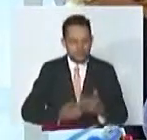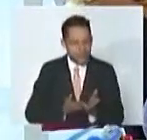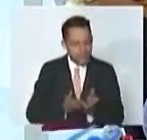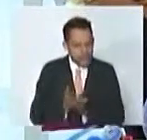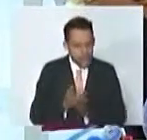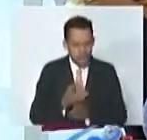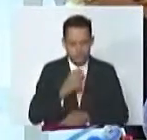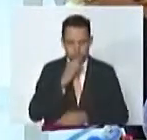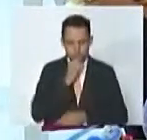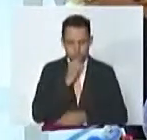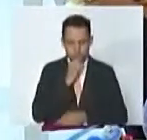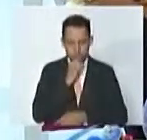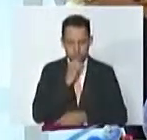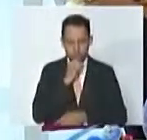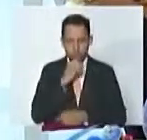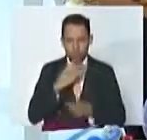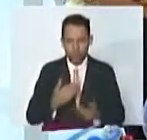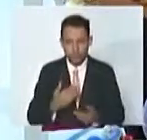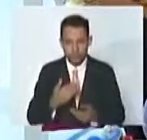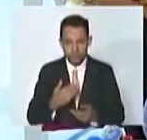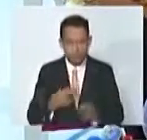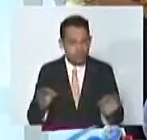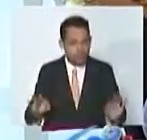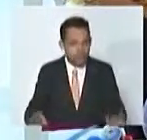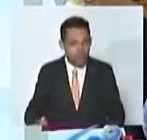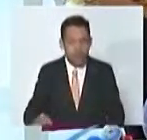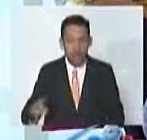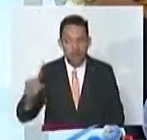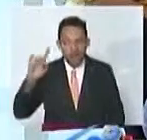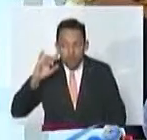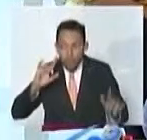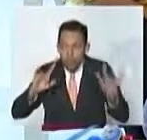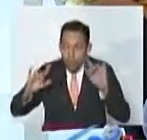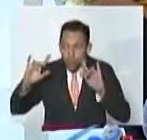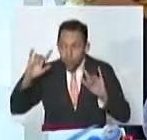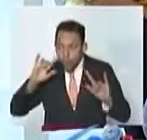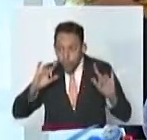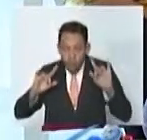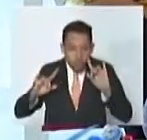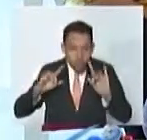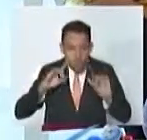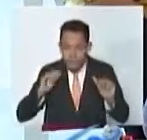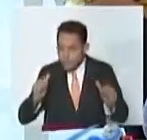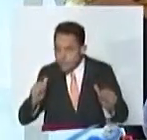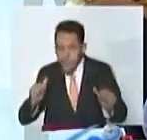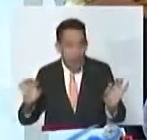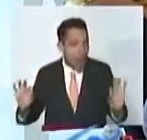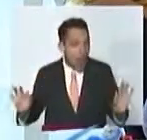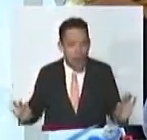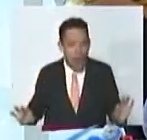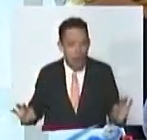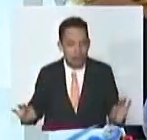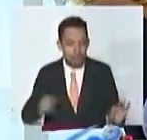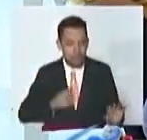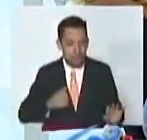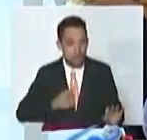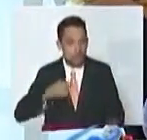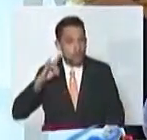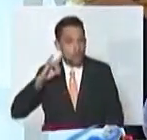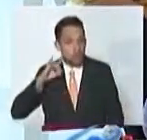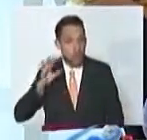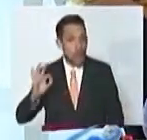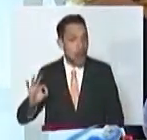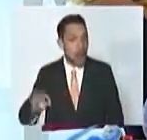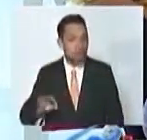Entonces la persona, al no tener buena audición, termina hablando mal, porque no se escucha. Y ahí ve